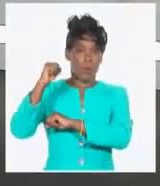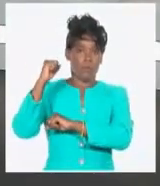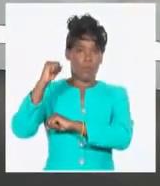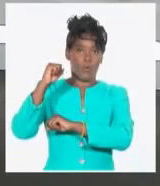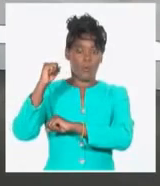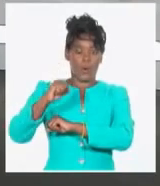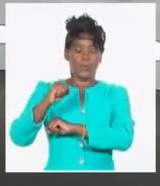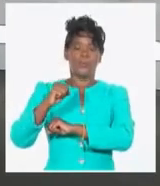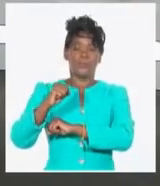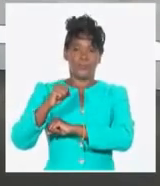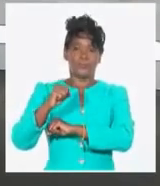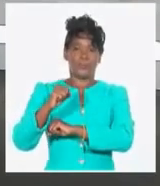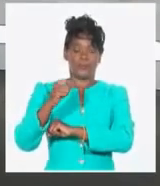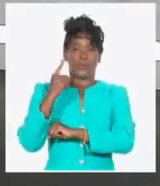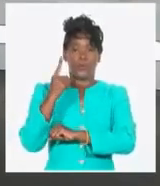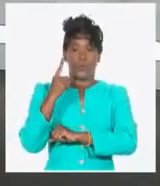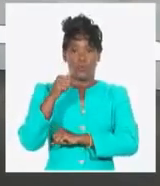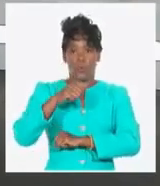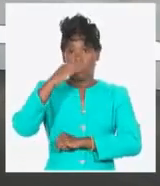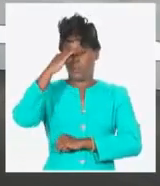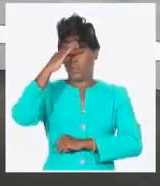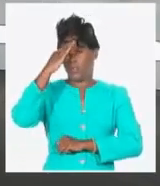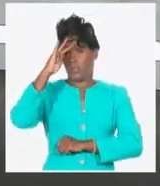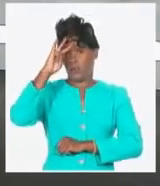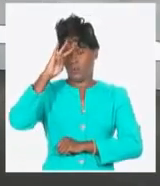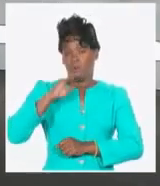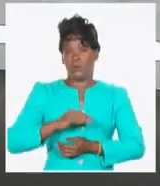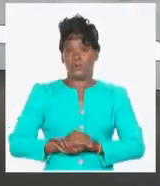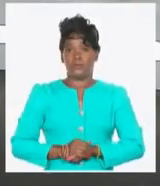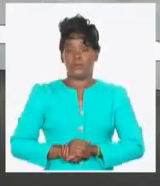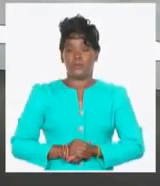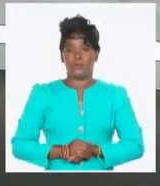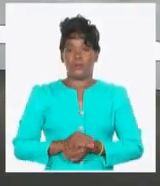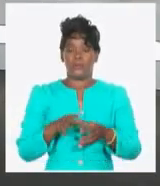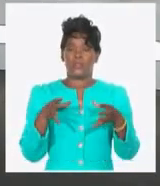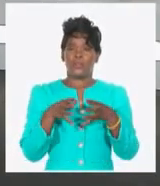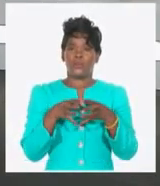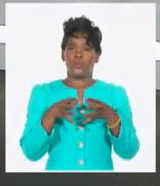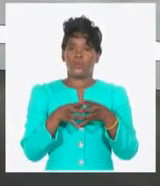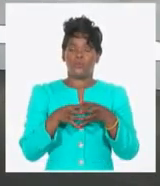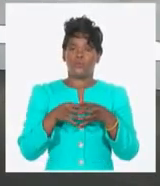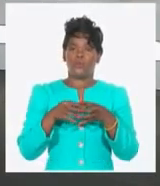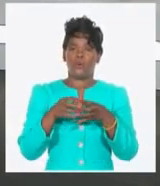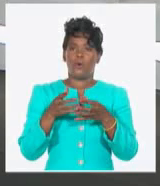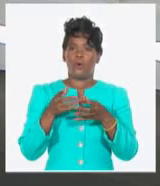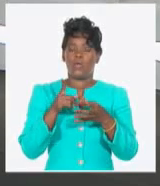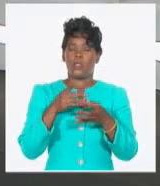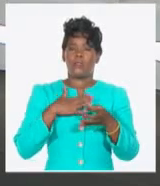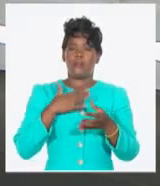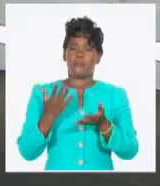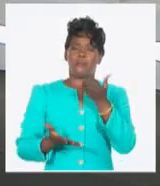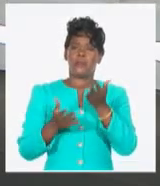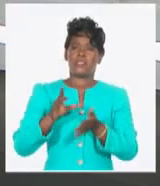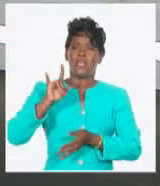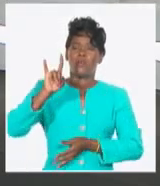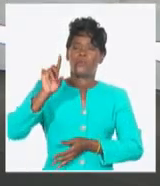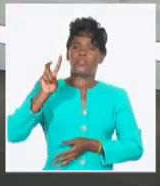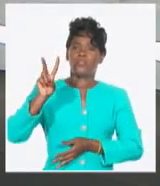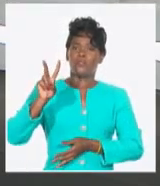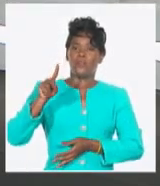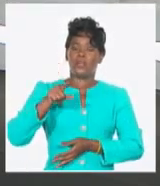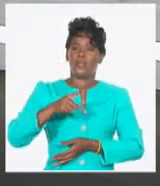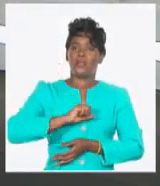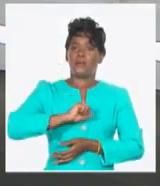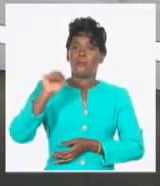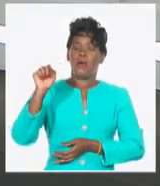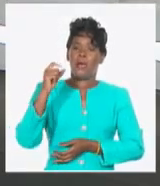Panamericanos será abanderado de nuestra delegación Julio César La Cruz en la división de los 92 kilogramos. Obtuvo su primer triunfo sobre el